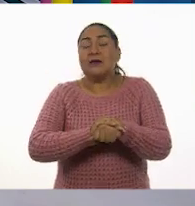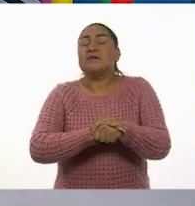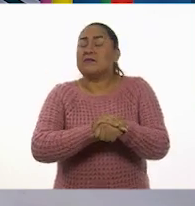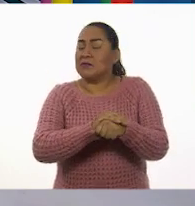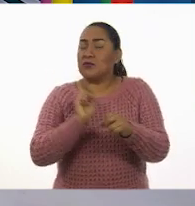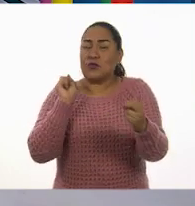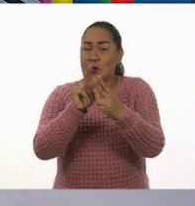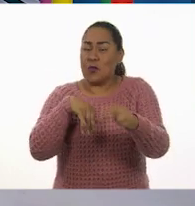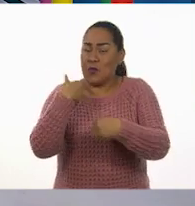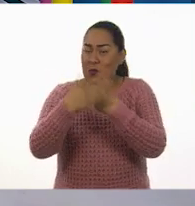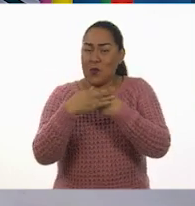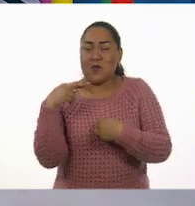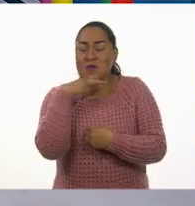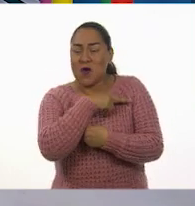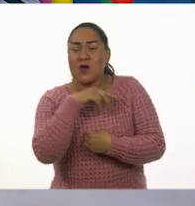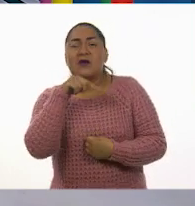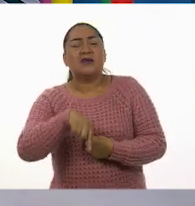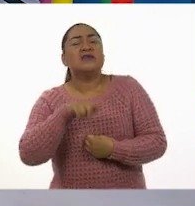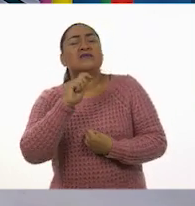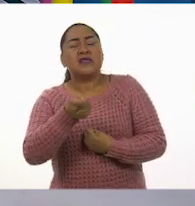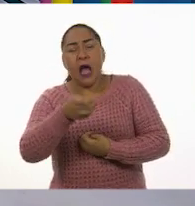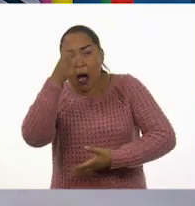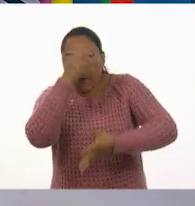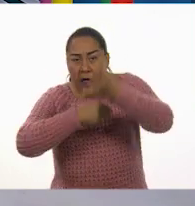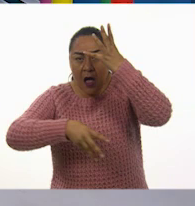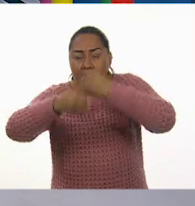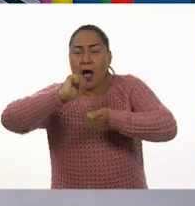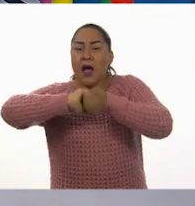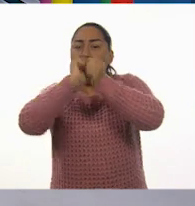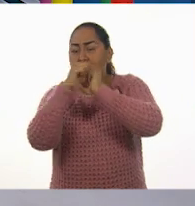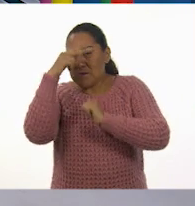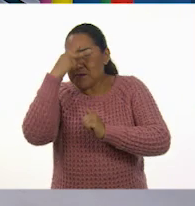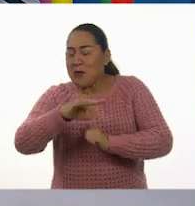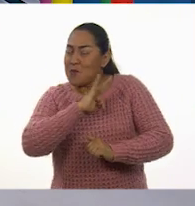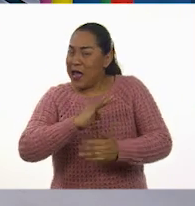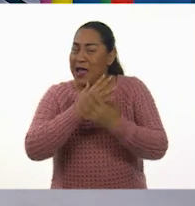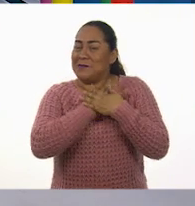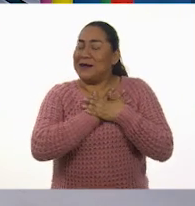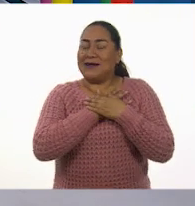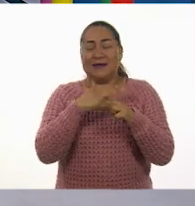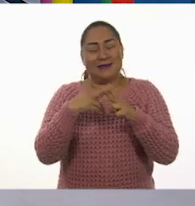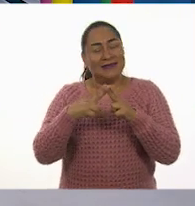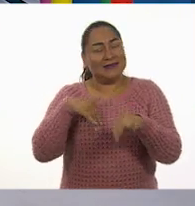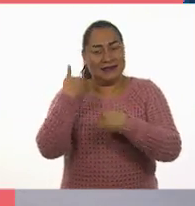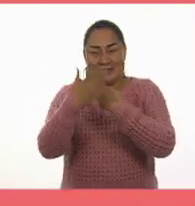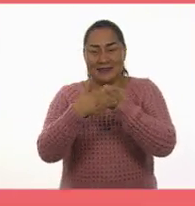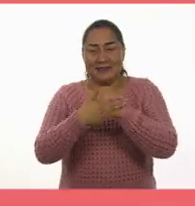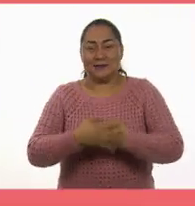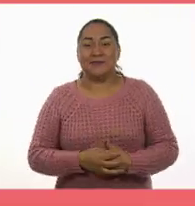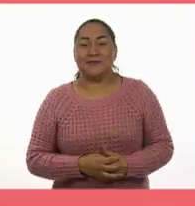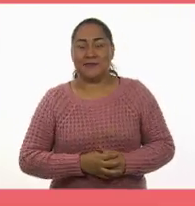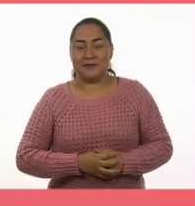nos veremos muy pronto. Esto fue Aprendiendo a Amar a México. Hasta la próxima.